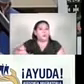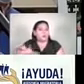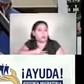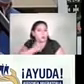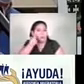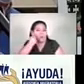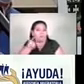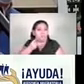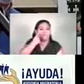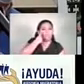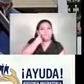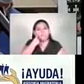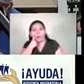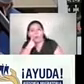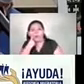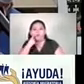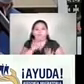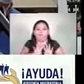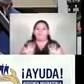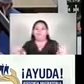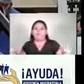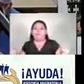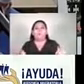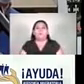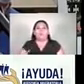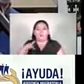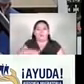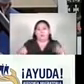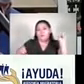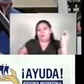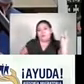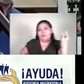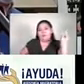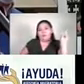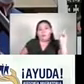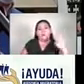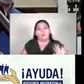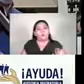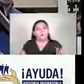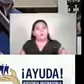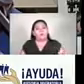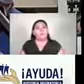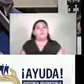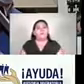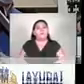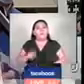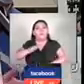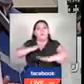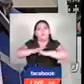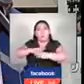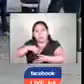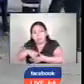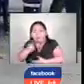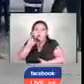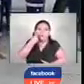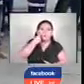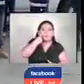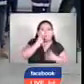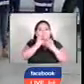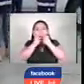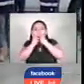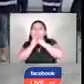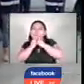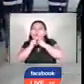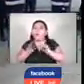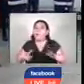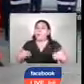un operativo muy particular en San Salvador que involucra las acciones de protección, seguridad,